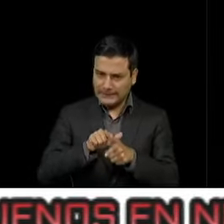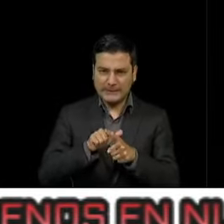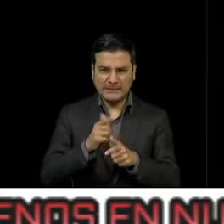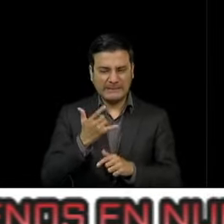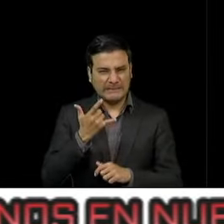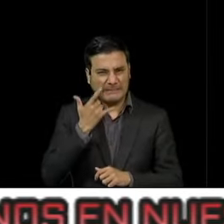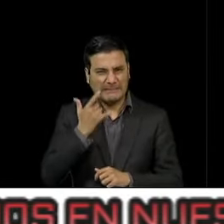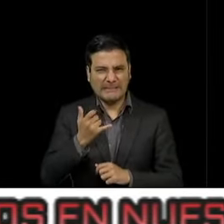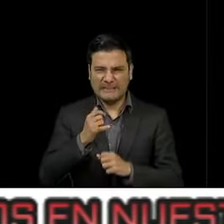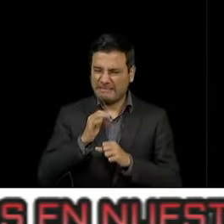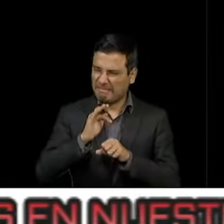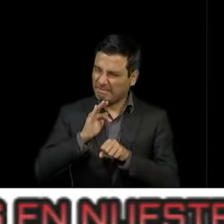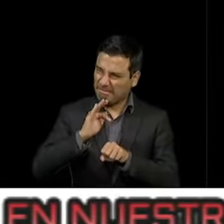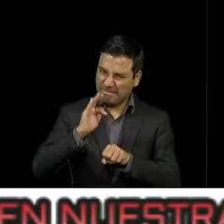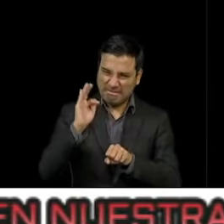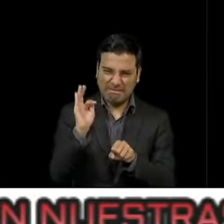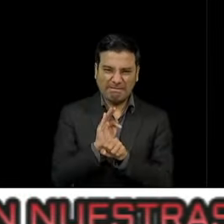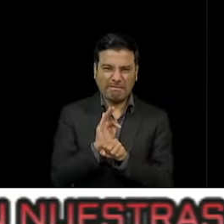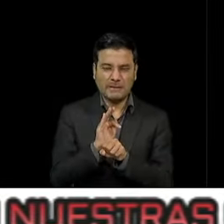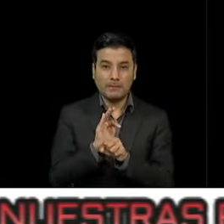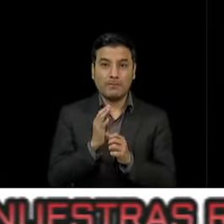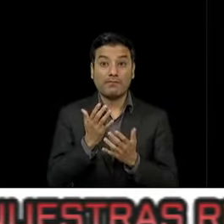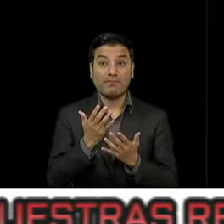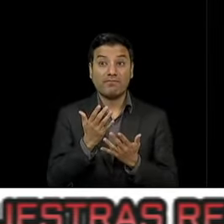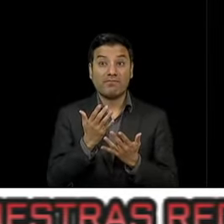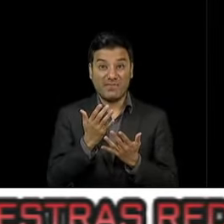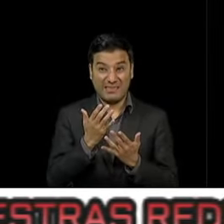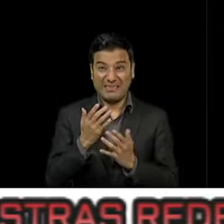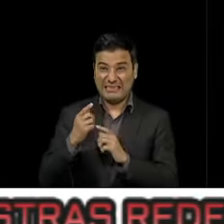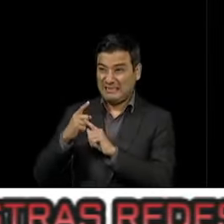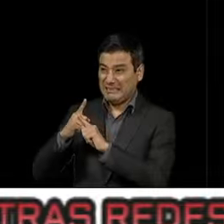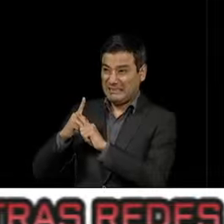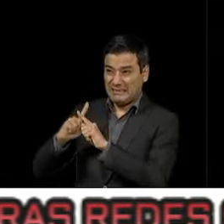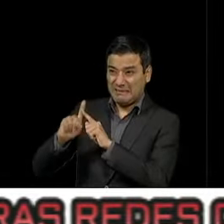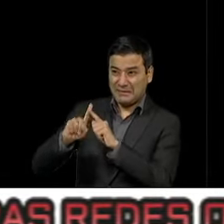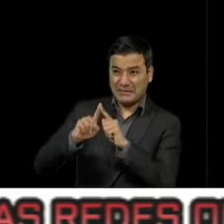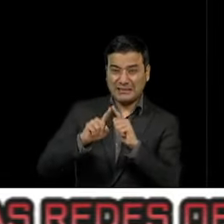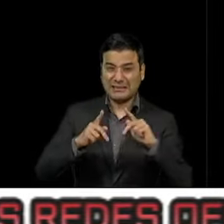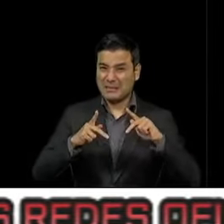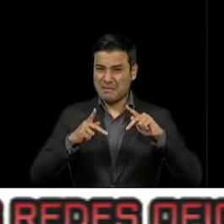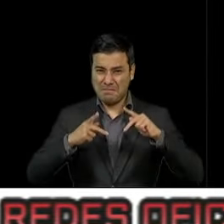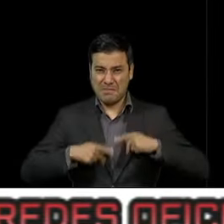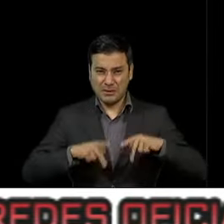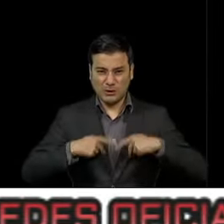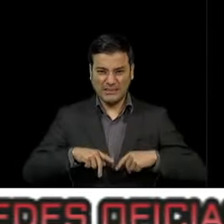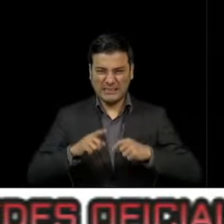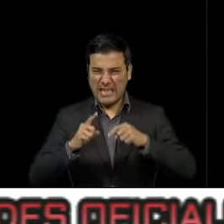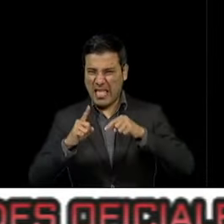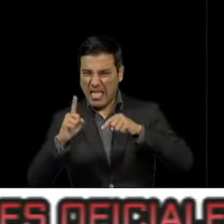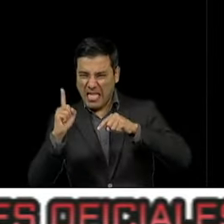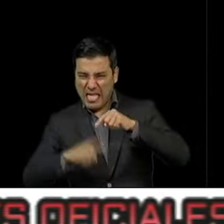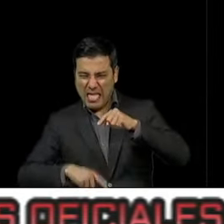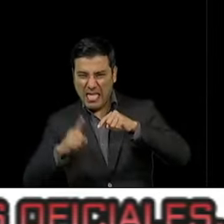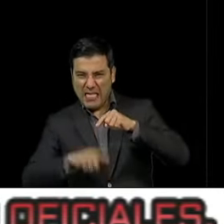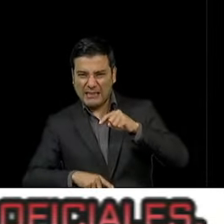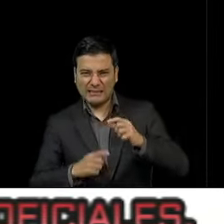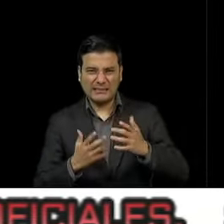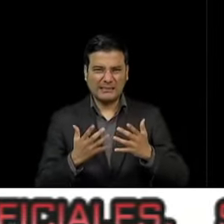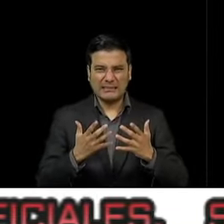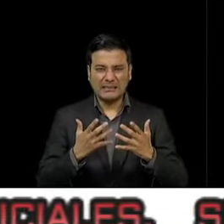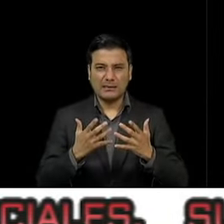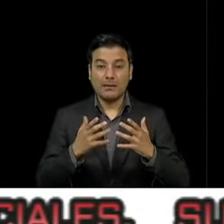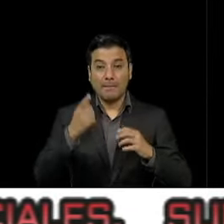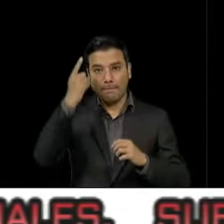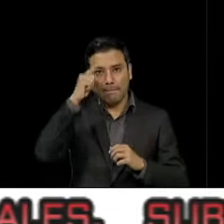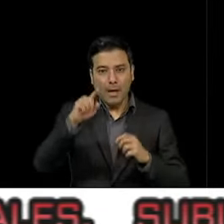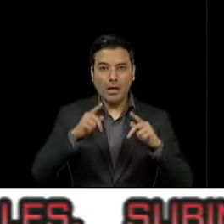ser atacados constantemente desde diversos flancos para tratar de deslegitimar la